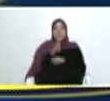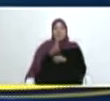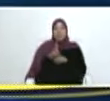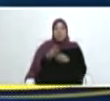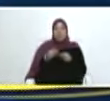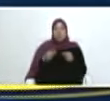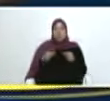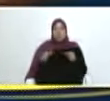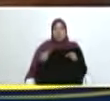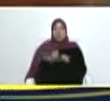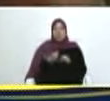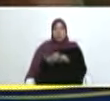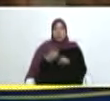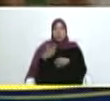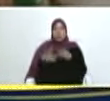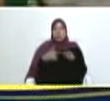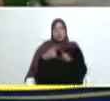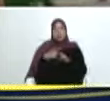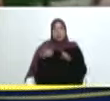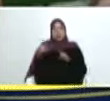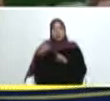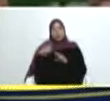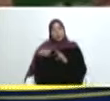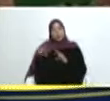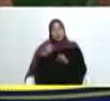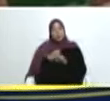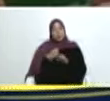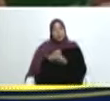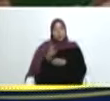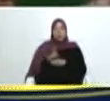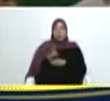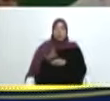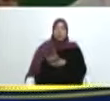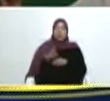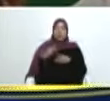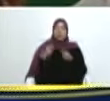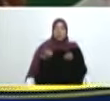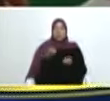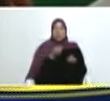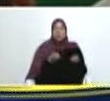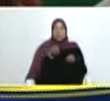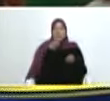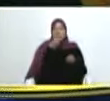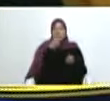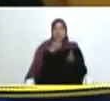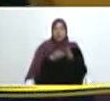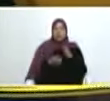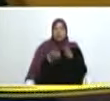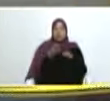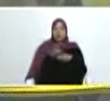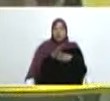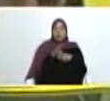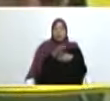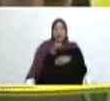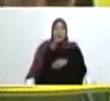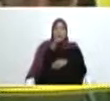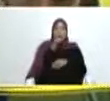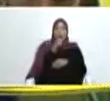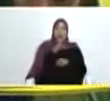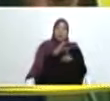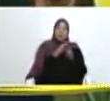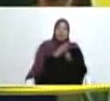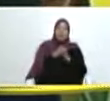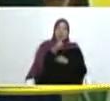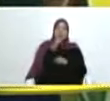para reutilizarla en otros usos domésticos y poder seguir ahorrando el agua. La cultura del agua fundamental